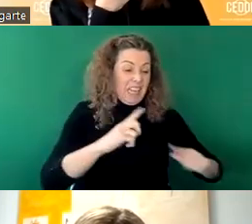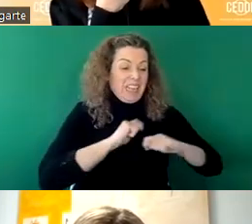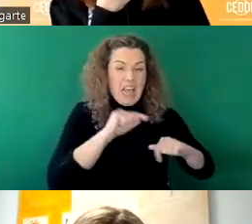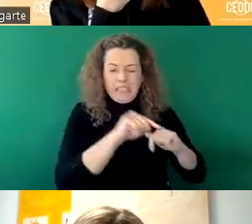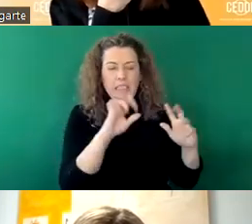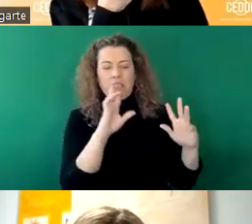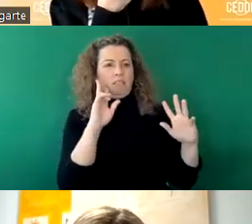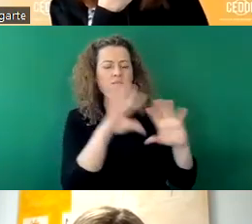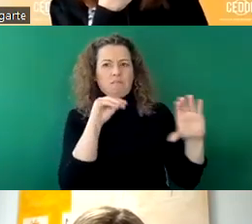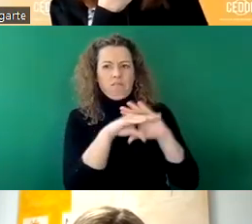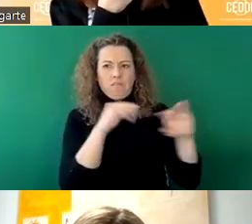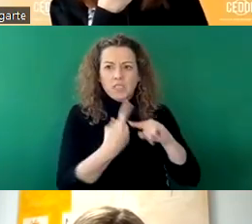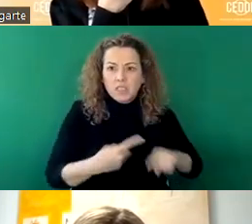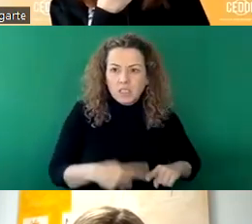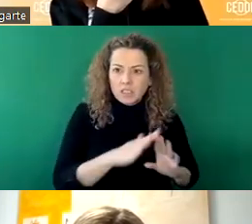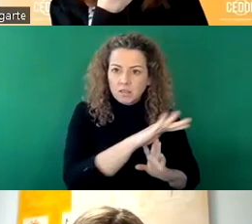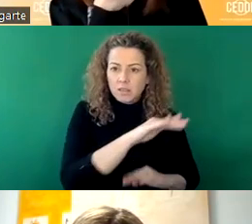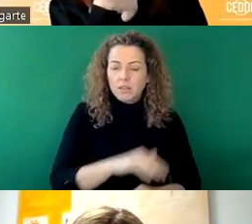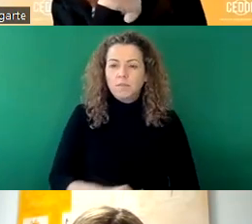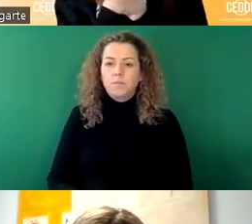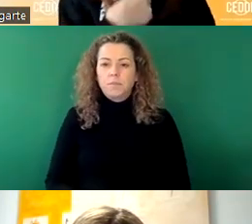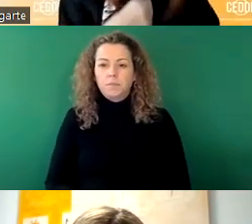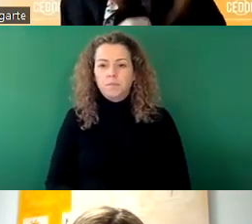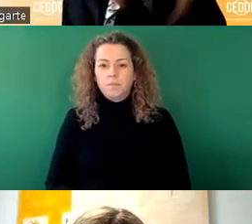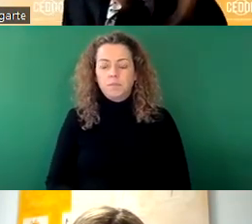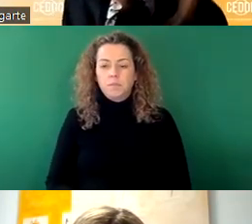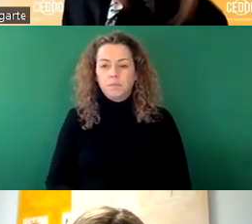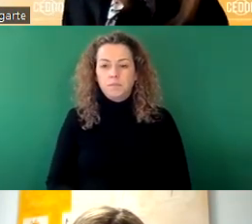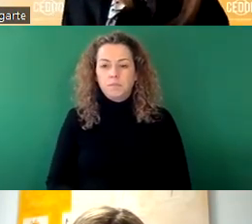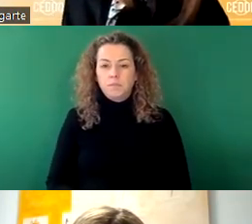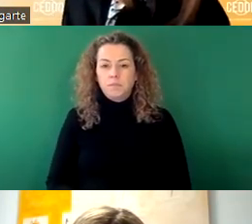que induce la propia diferencia musical, ¿no?